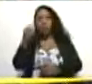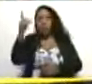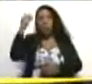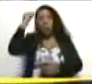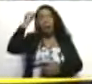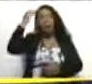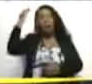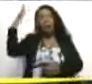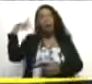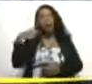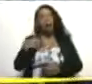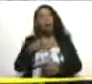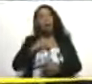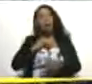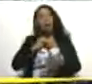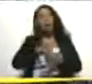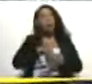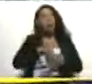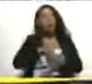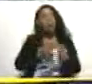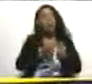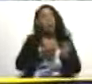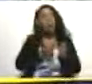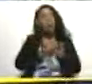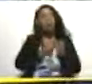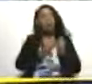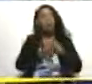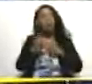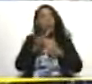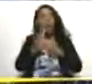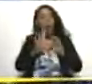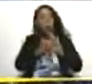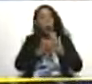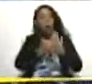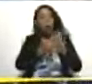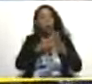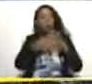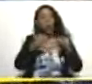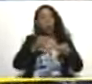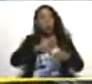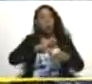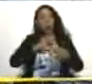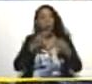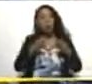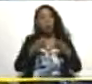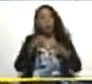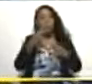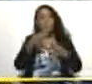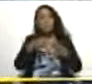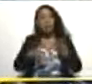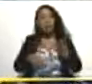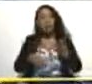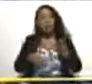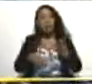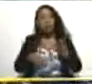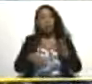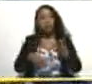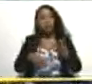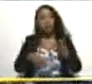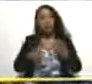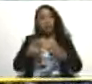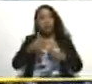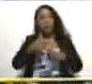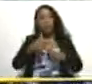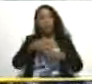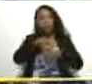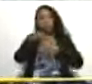para convertir a Venezuela en una colonia y quitarnos todas las riquezas, quitarnos los territorios, dividir a Venezuela en cuatro pedazos